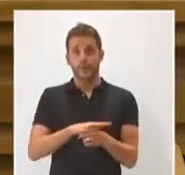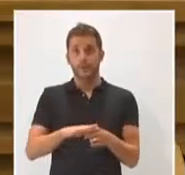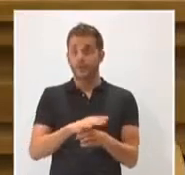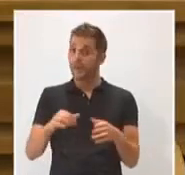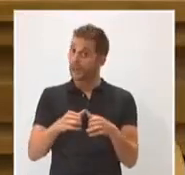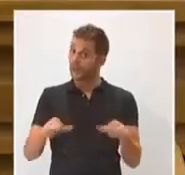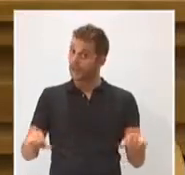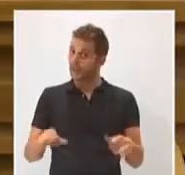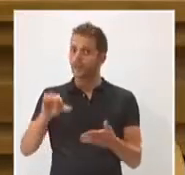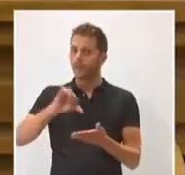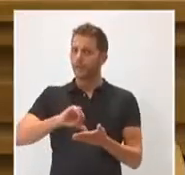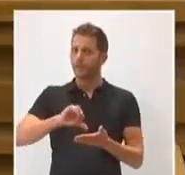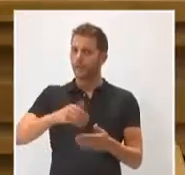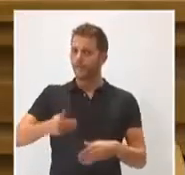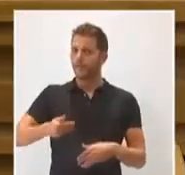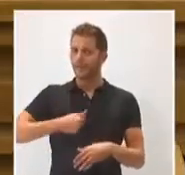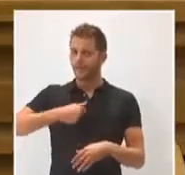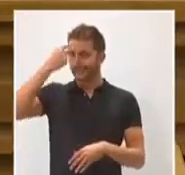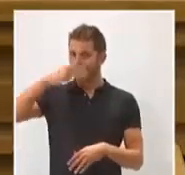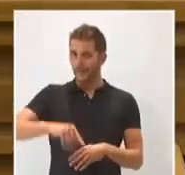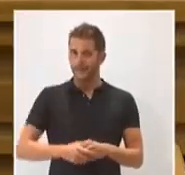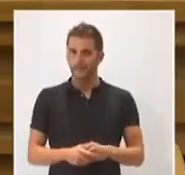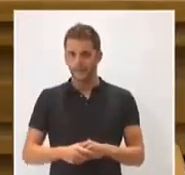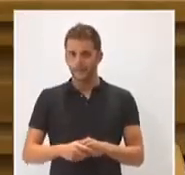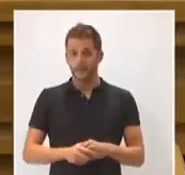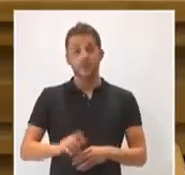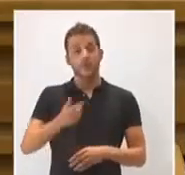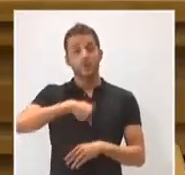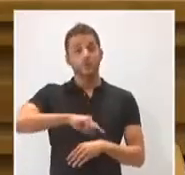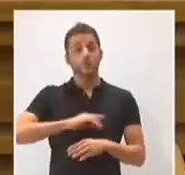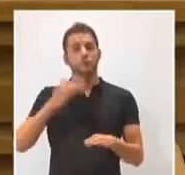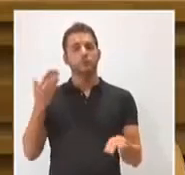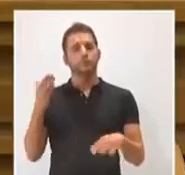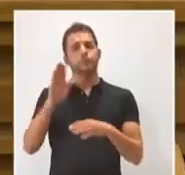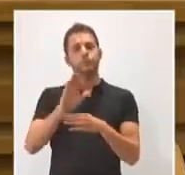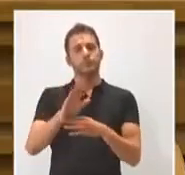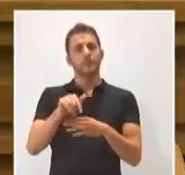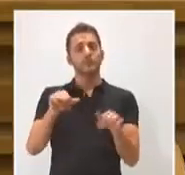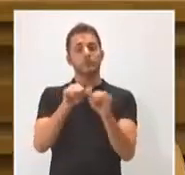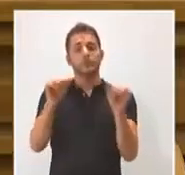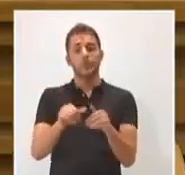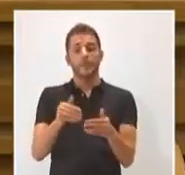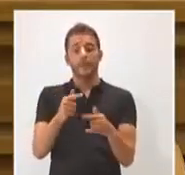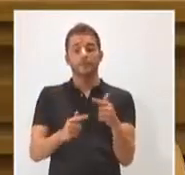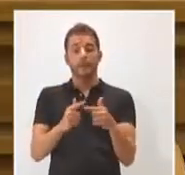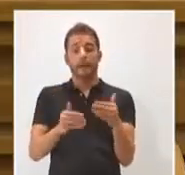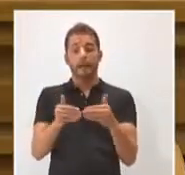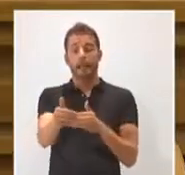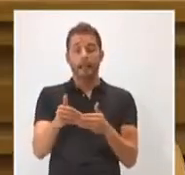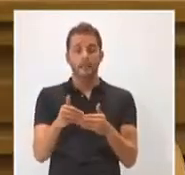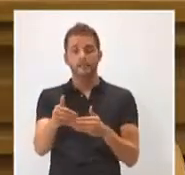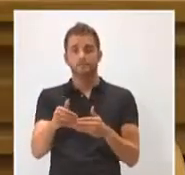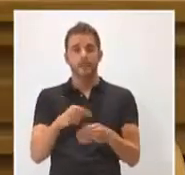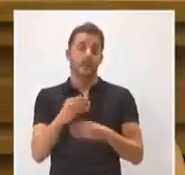una ciudad importante lo sabe vamos a seguir planteando nos porque este es el modelo de medio y largo plazo que hay que hacerlo con mesura